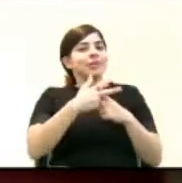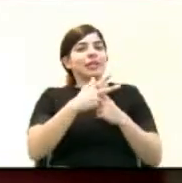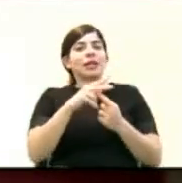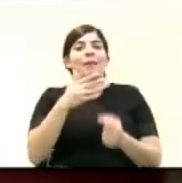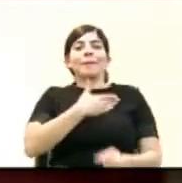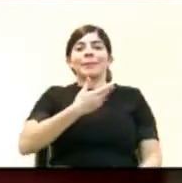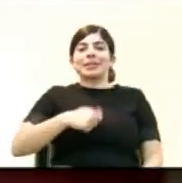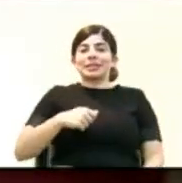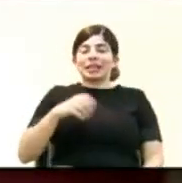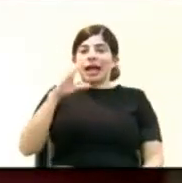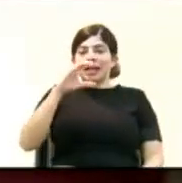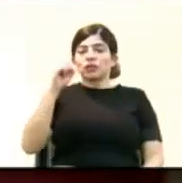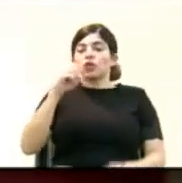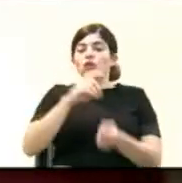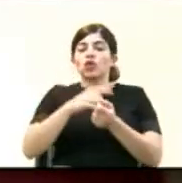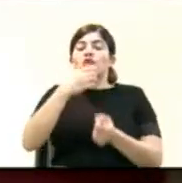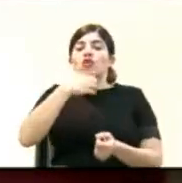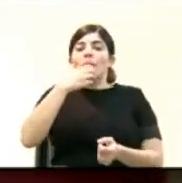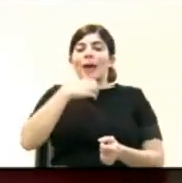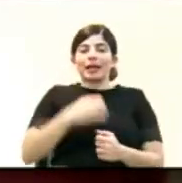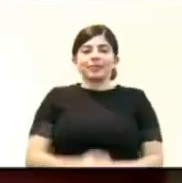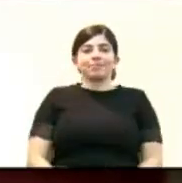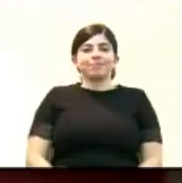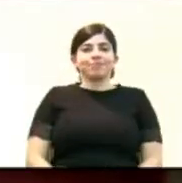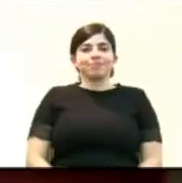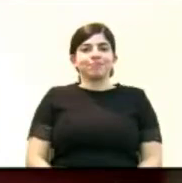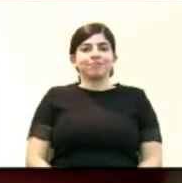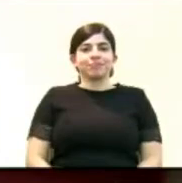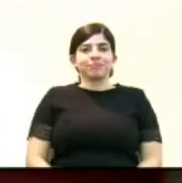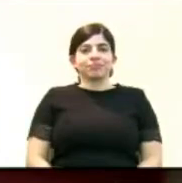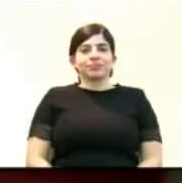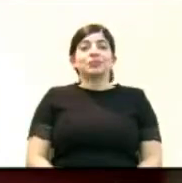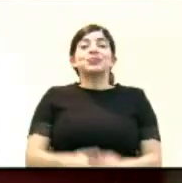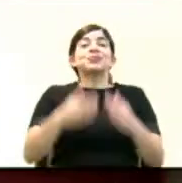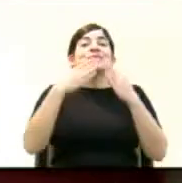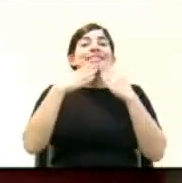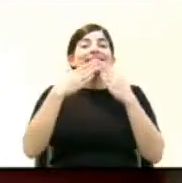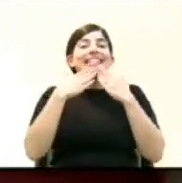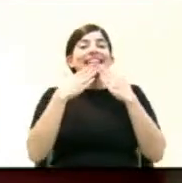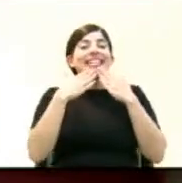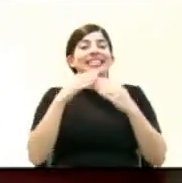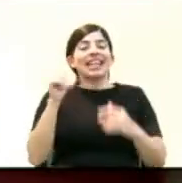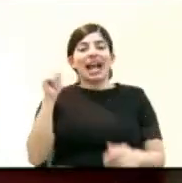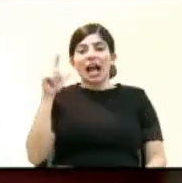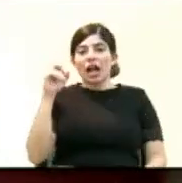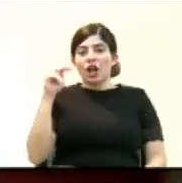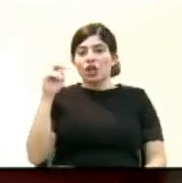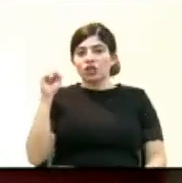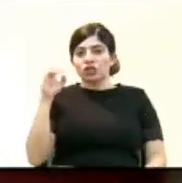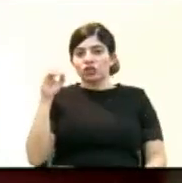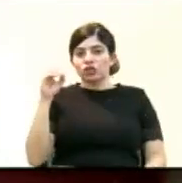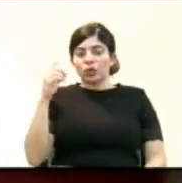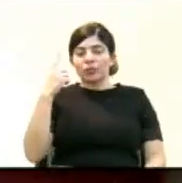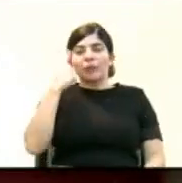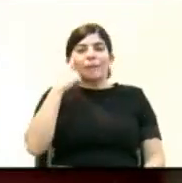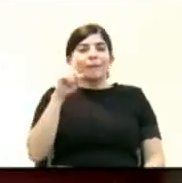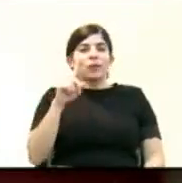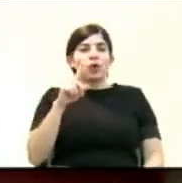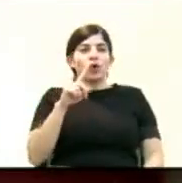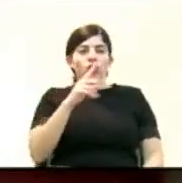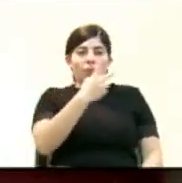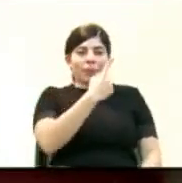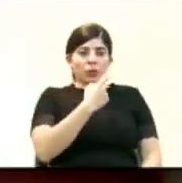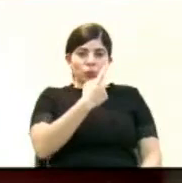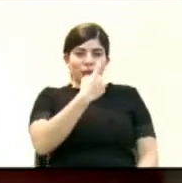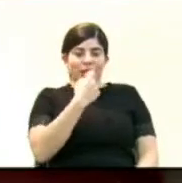Caja Costarricense de Seguro Social, el doctor Román Macaya. Muchas gracias, don Alonso, por las